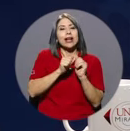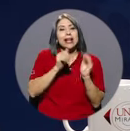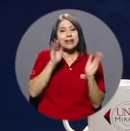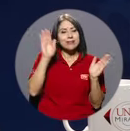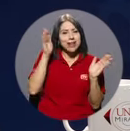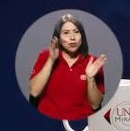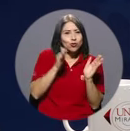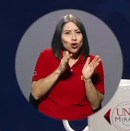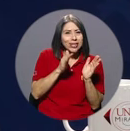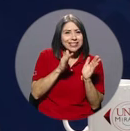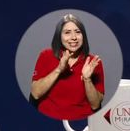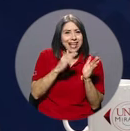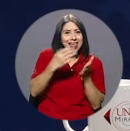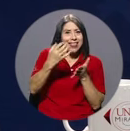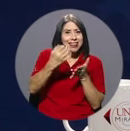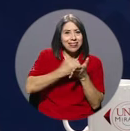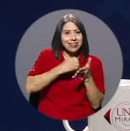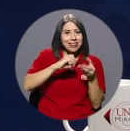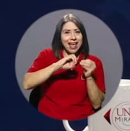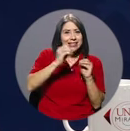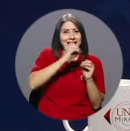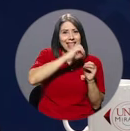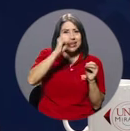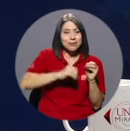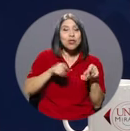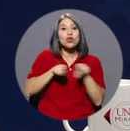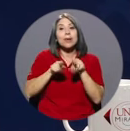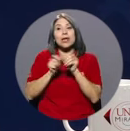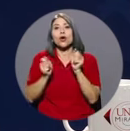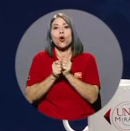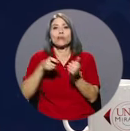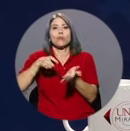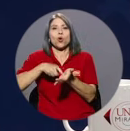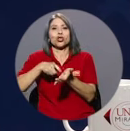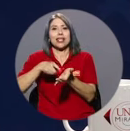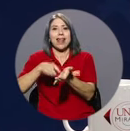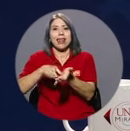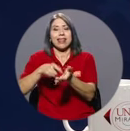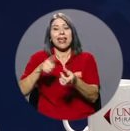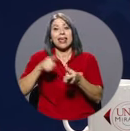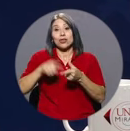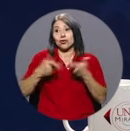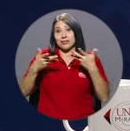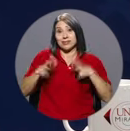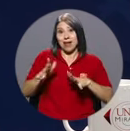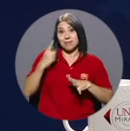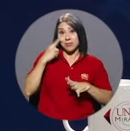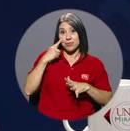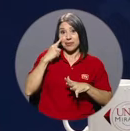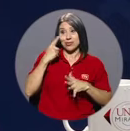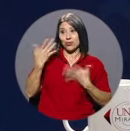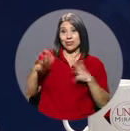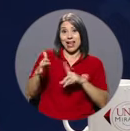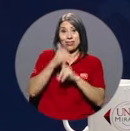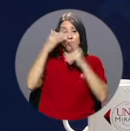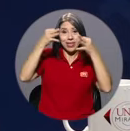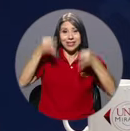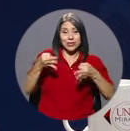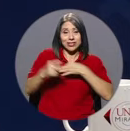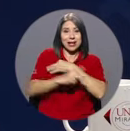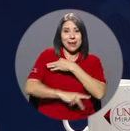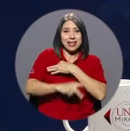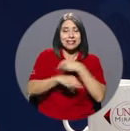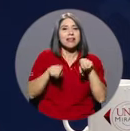crédito, sino también con la morosidad. Entonces ahora podemos hacer un poco de hincapié de las medidas que estructuralmente ha hecho... Claro. Ha tomado el país y la